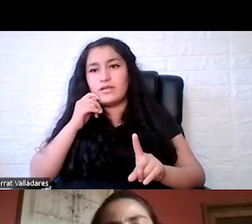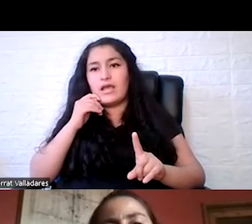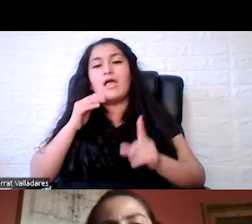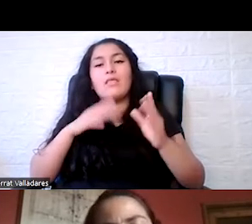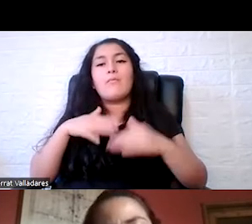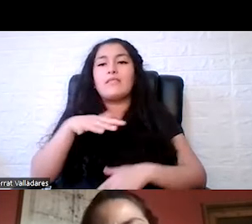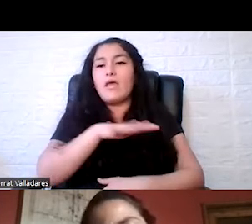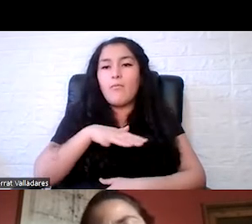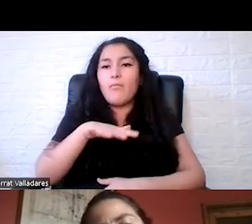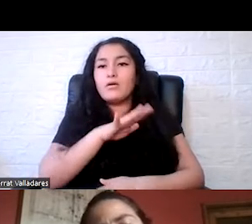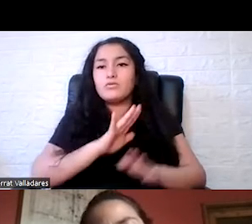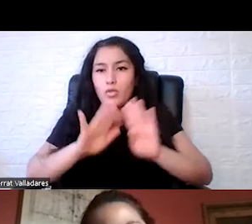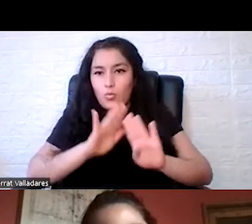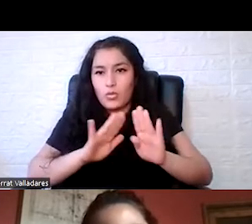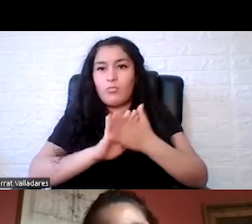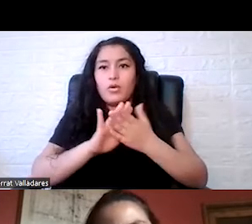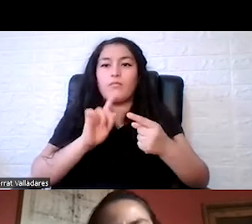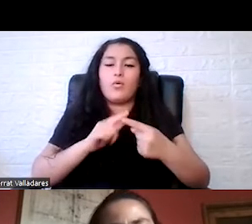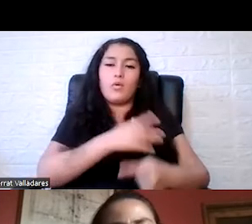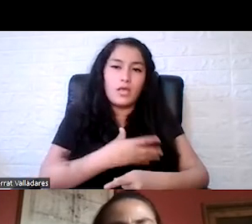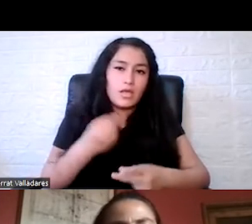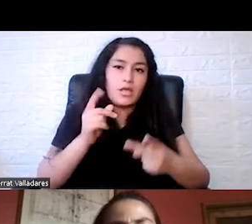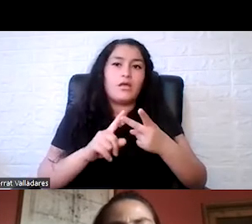justamente. Las hijas, la casa,